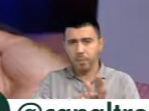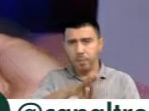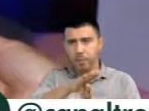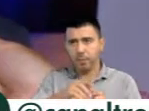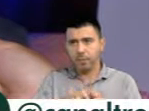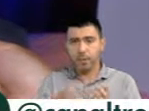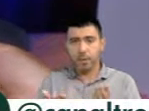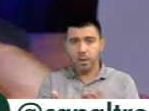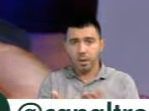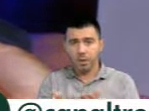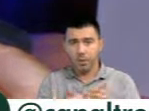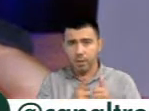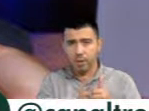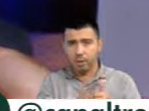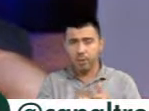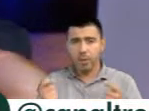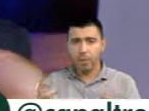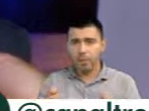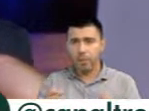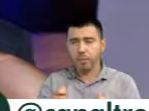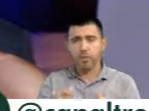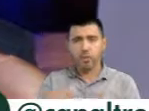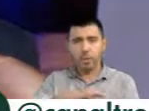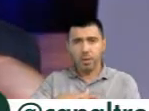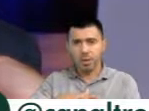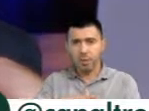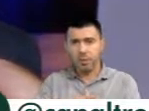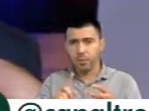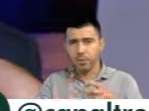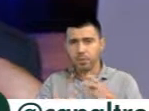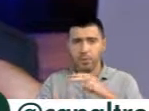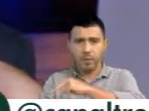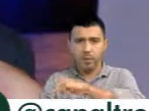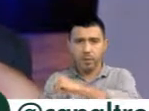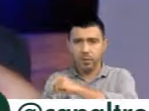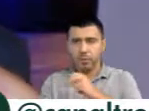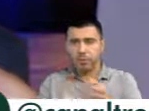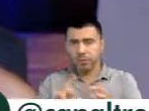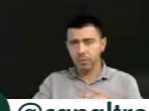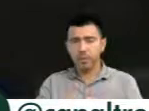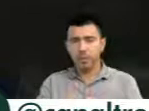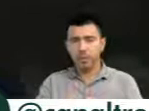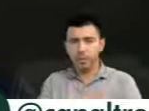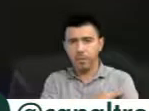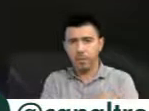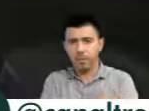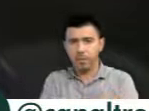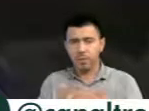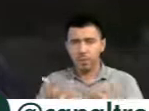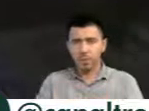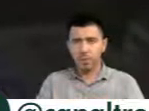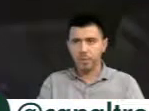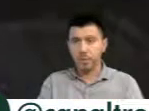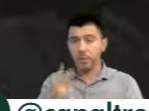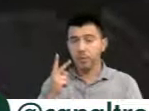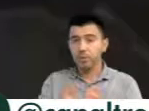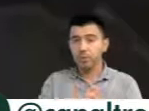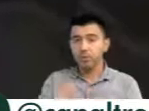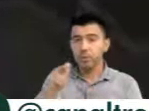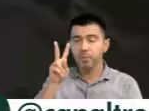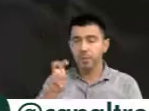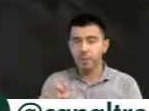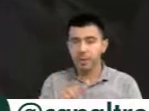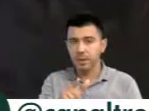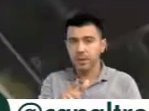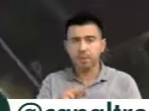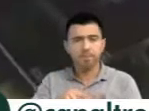educación, la promoción de región, la infraestructura y el fortalecimiento empresarial. 2017 se proyecta como un año de